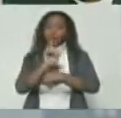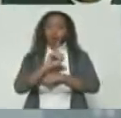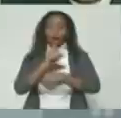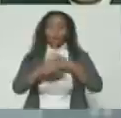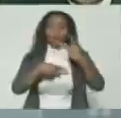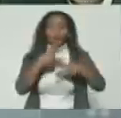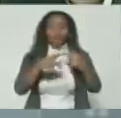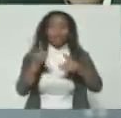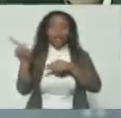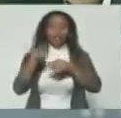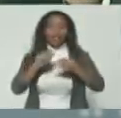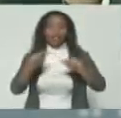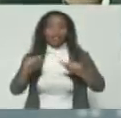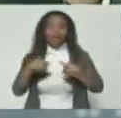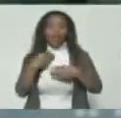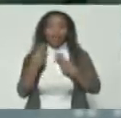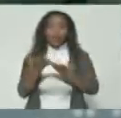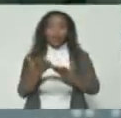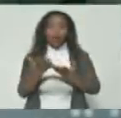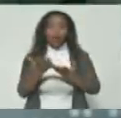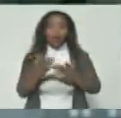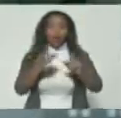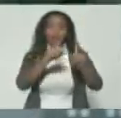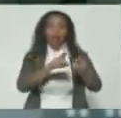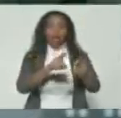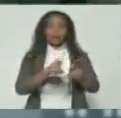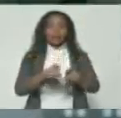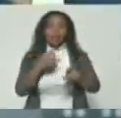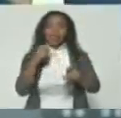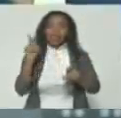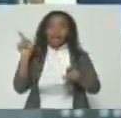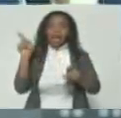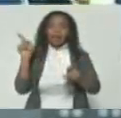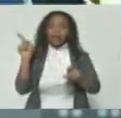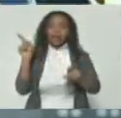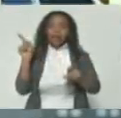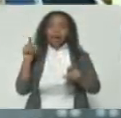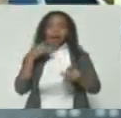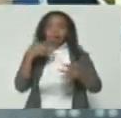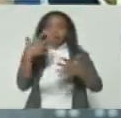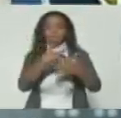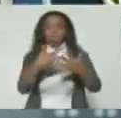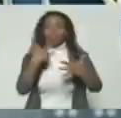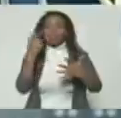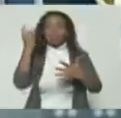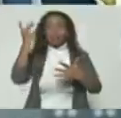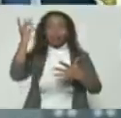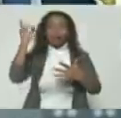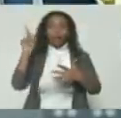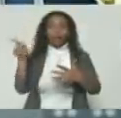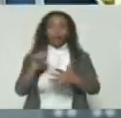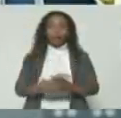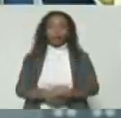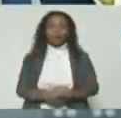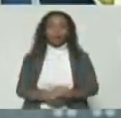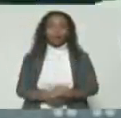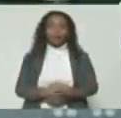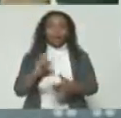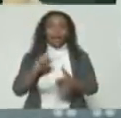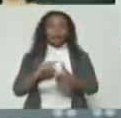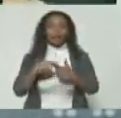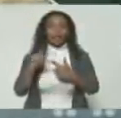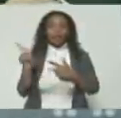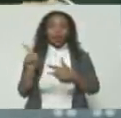esa tierra se la dimos a unos campesinos, dicen ellos, es el relato de ellos. Y entonces